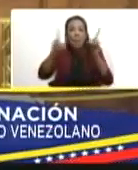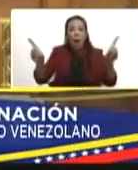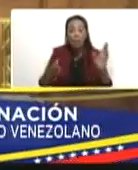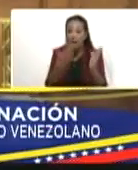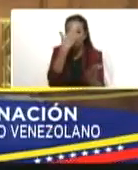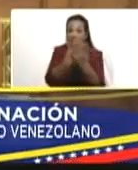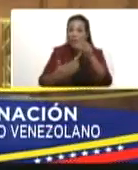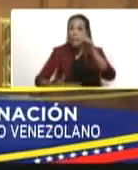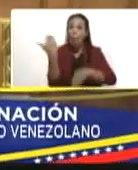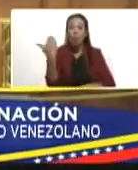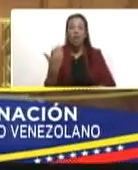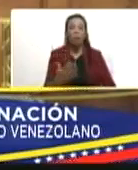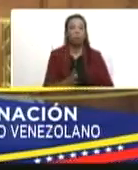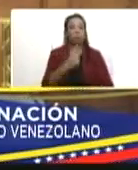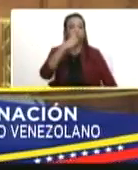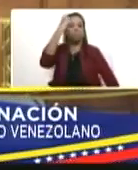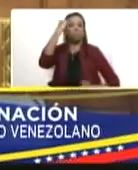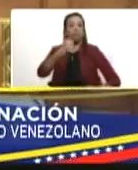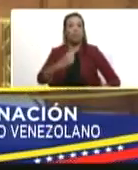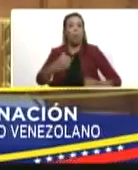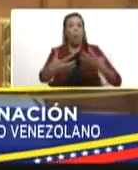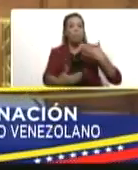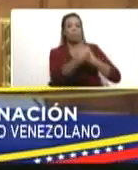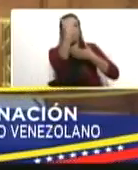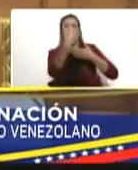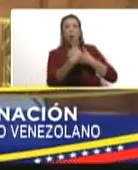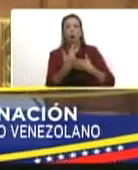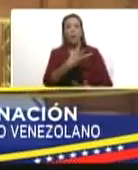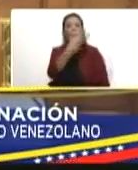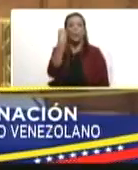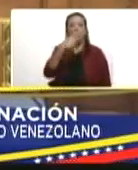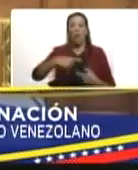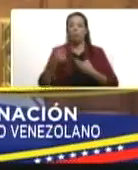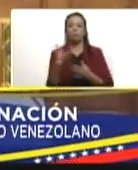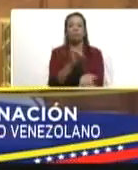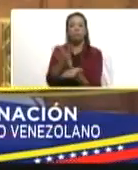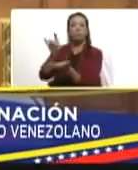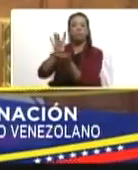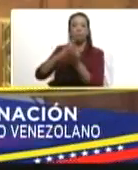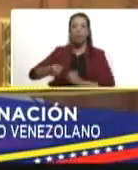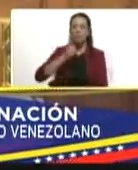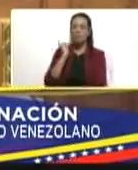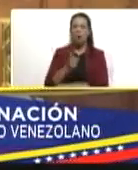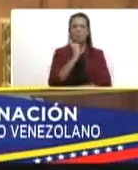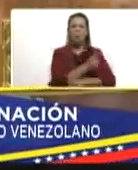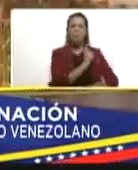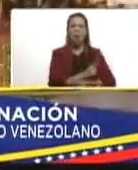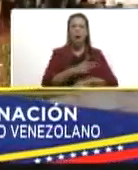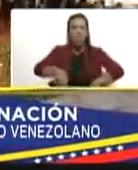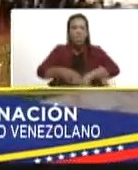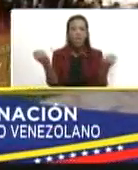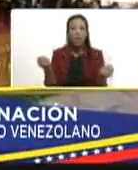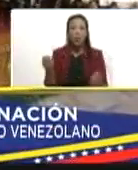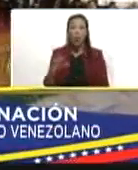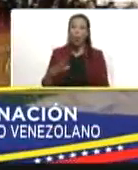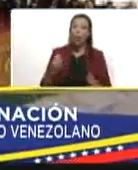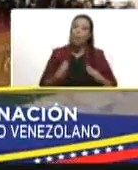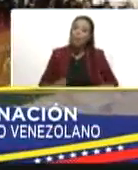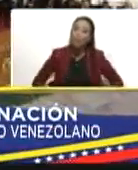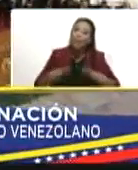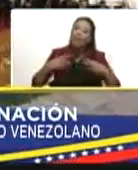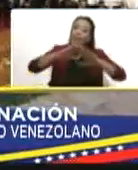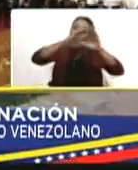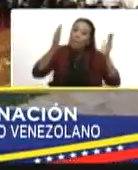al modelo neoliberal agresivo excluyente dictatorial y destructor de la vida en